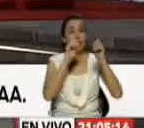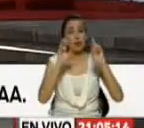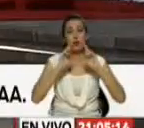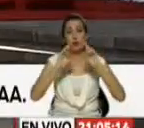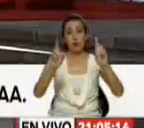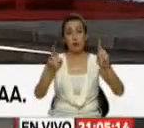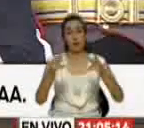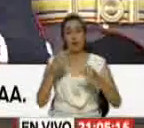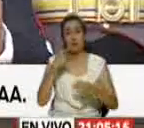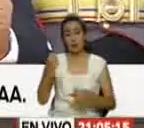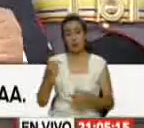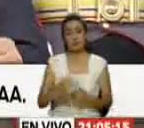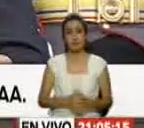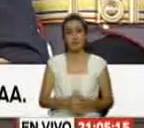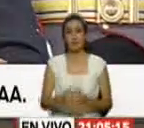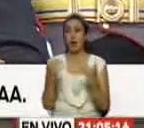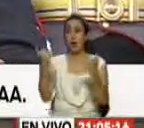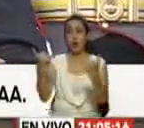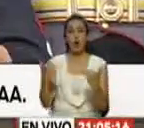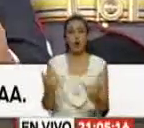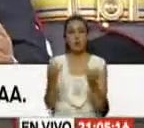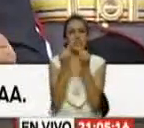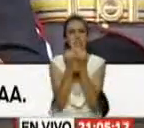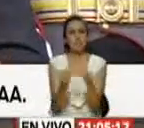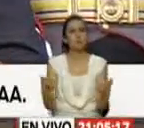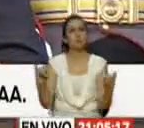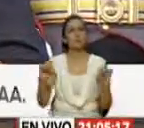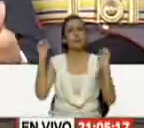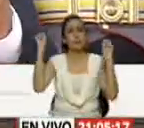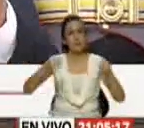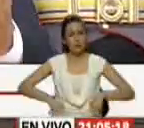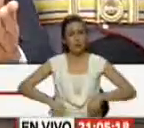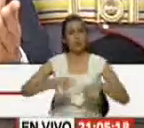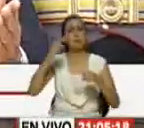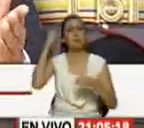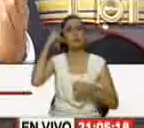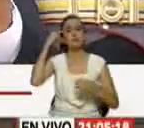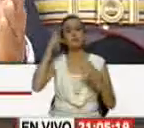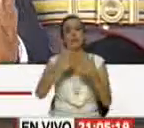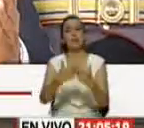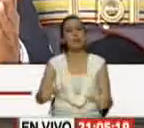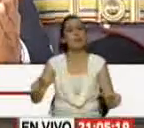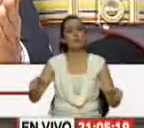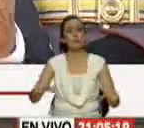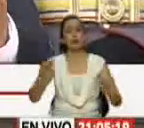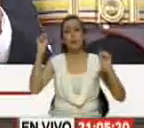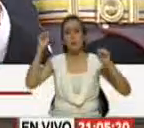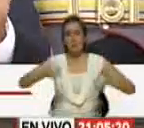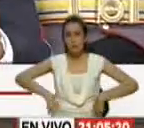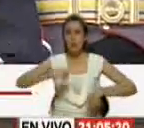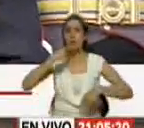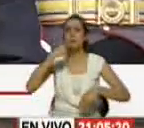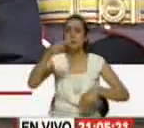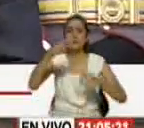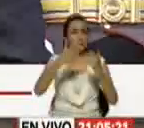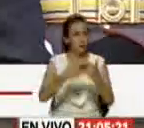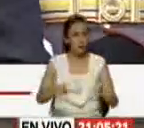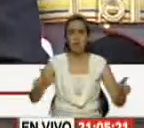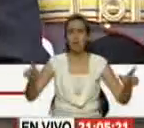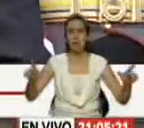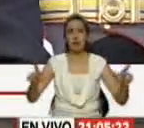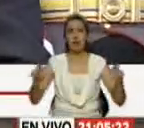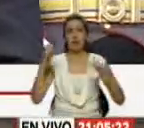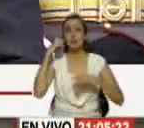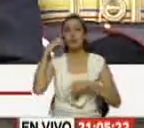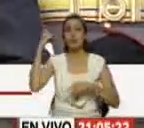acotó el presidente Moreno. Hoy tenemos independencia de pensamiento. Somos libres para opinar diferente, para